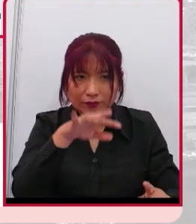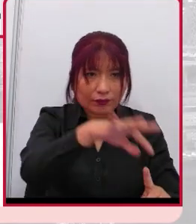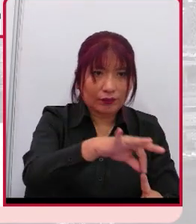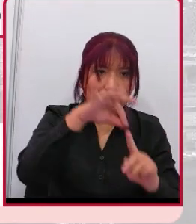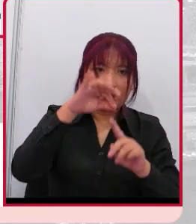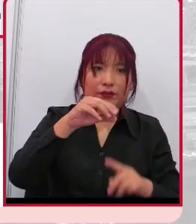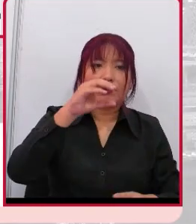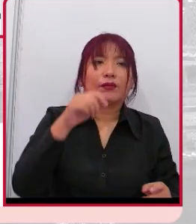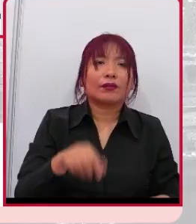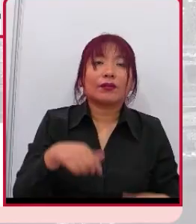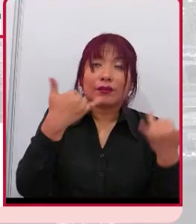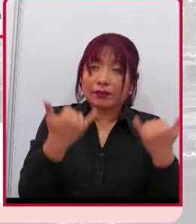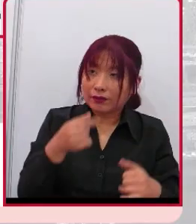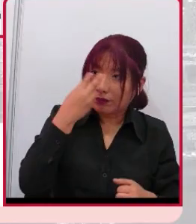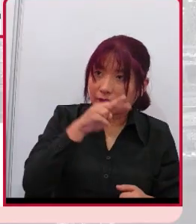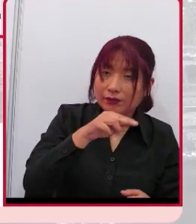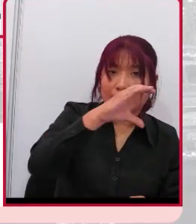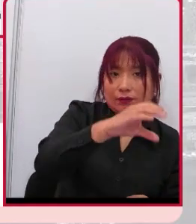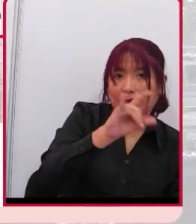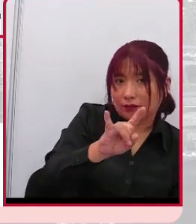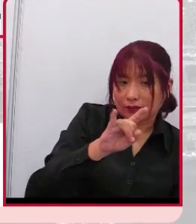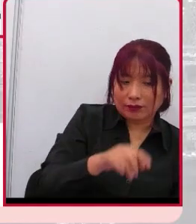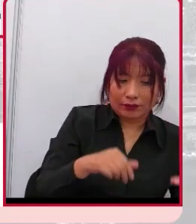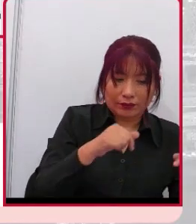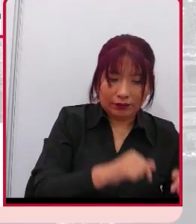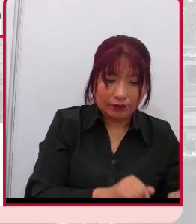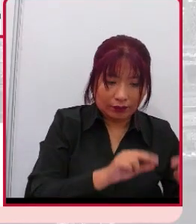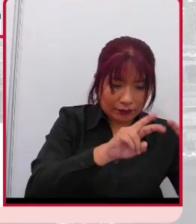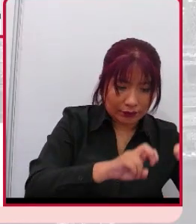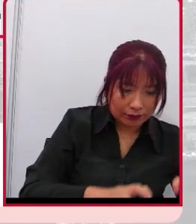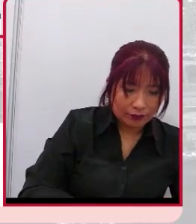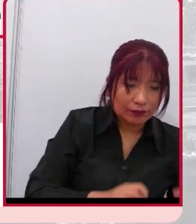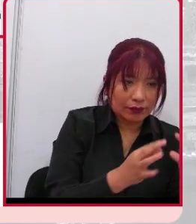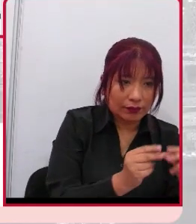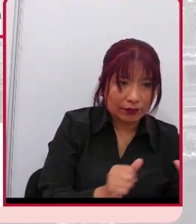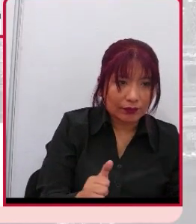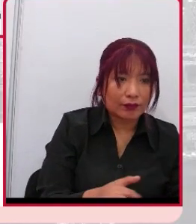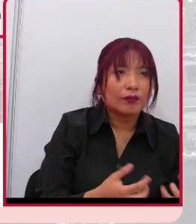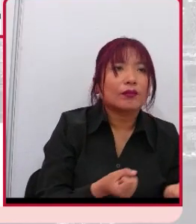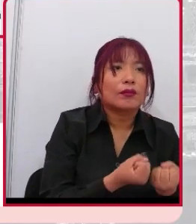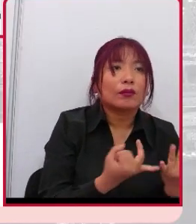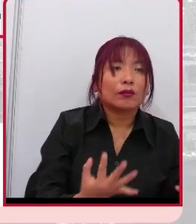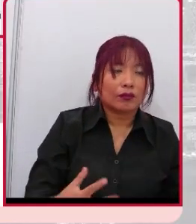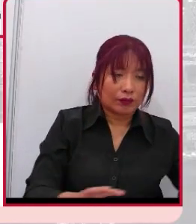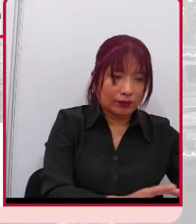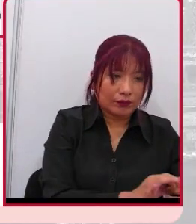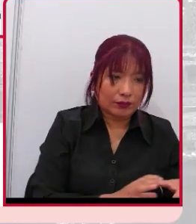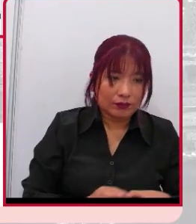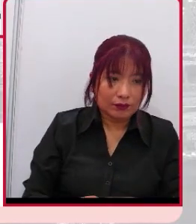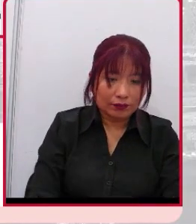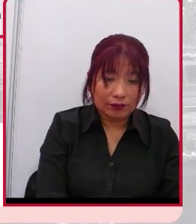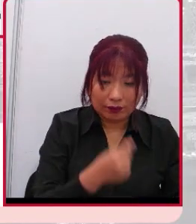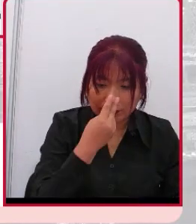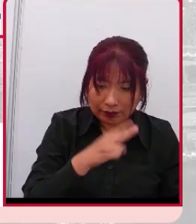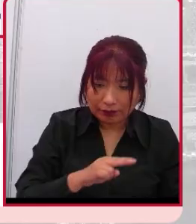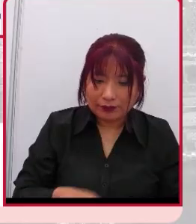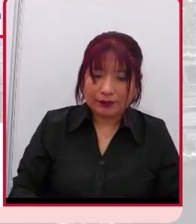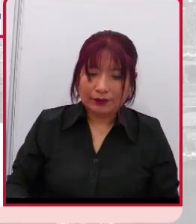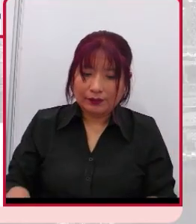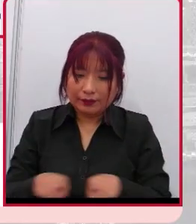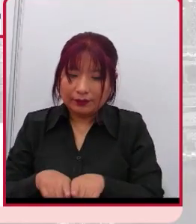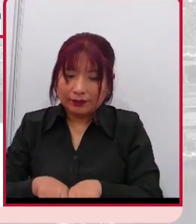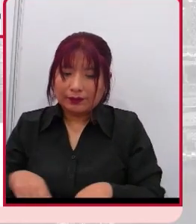cobre, el análisis textural para ver el tipo de asociaciones y los grados de liberación, el análisis